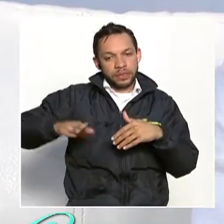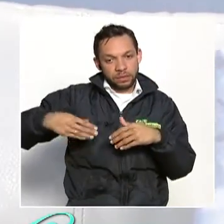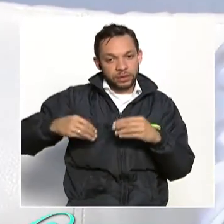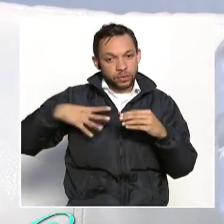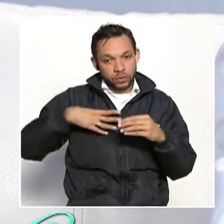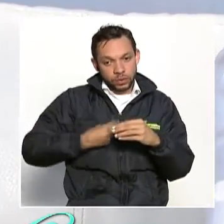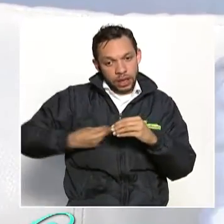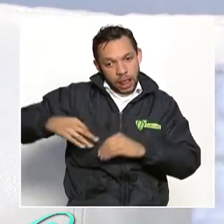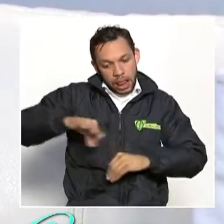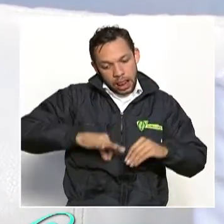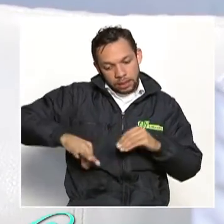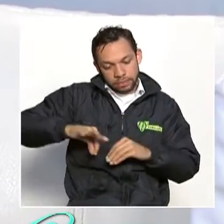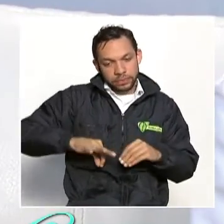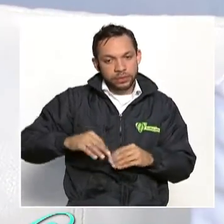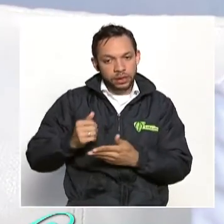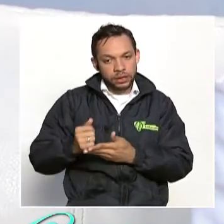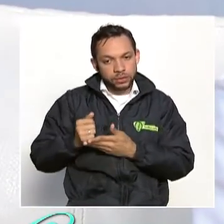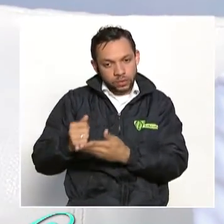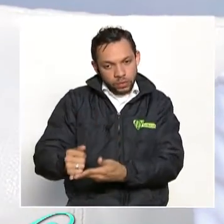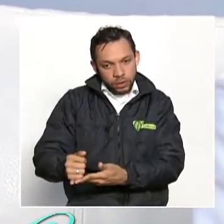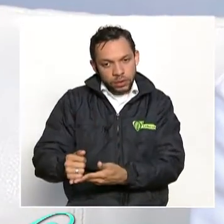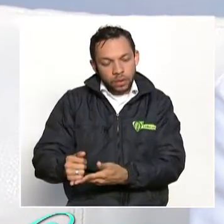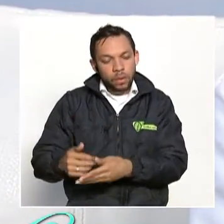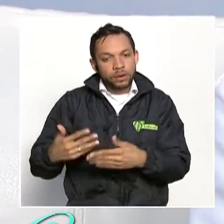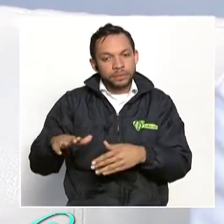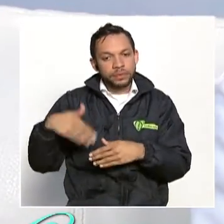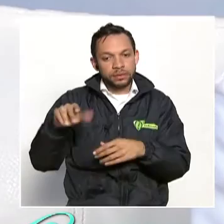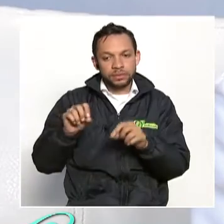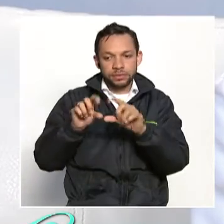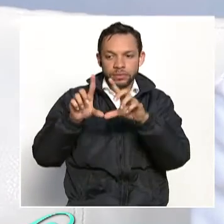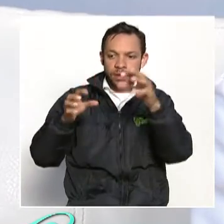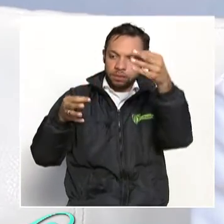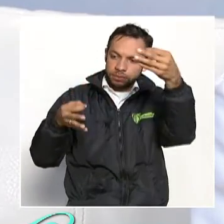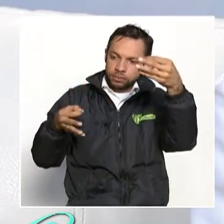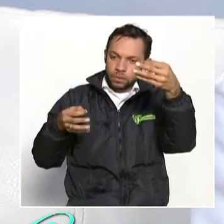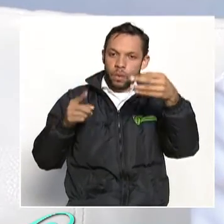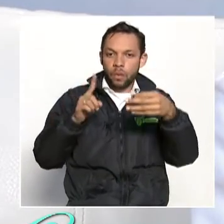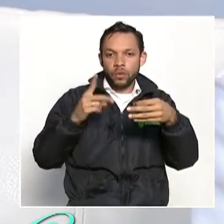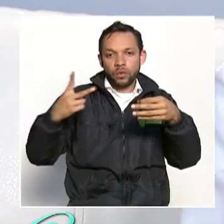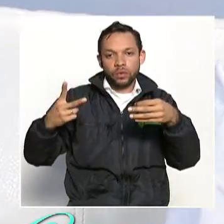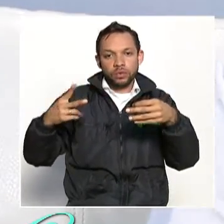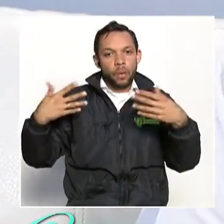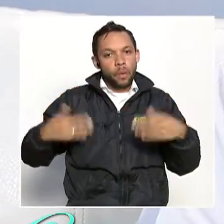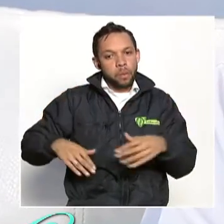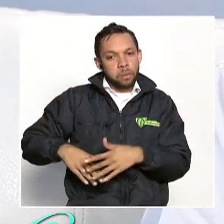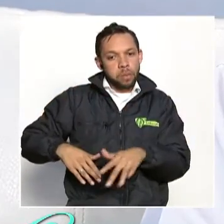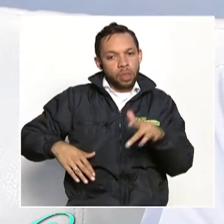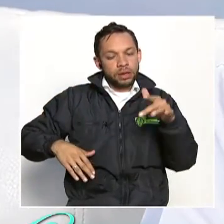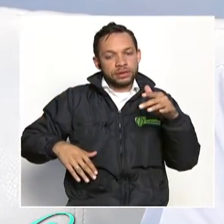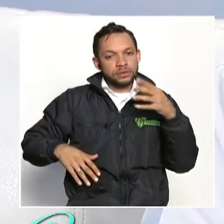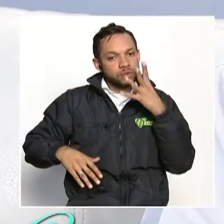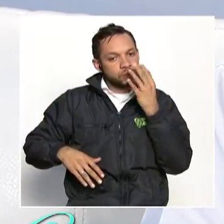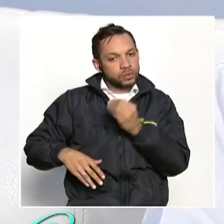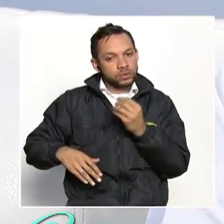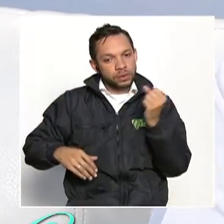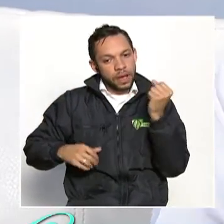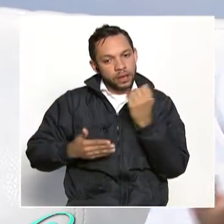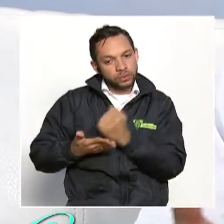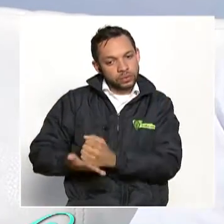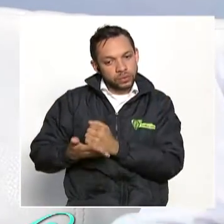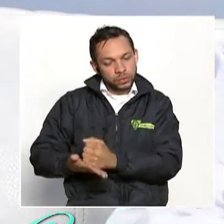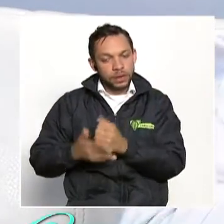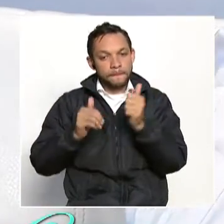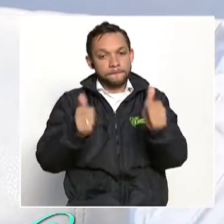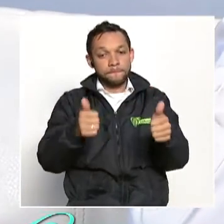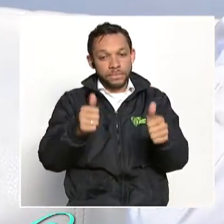tratamiento con otras limpiezas en un hígado graso 1 o 2. No es especulación. El que